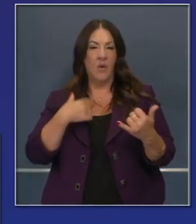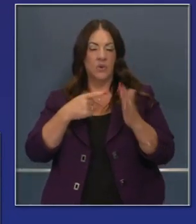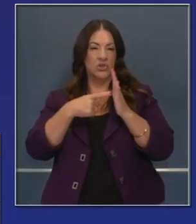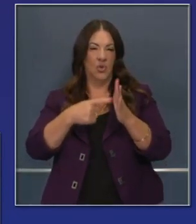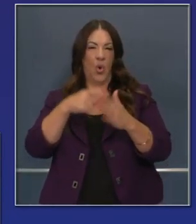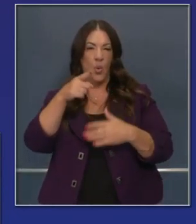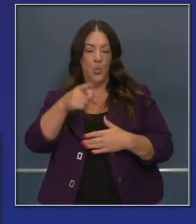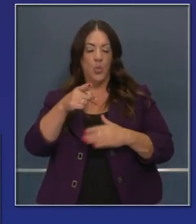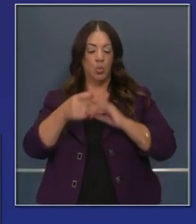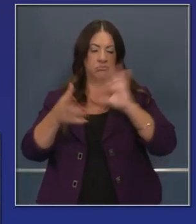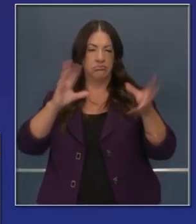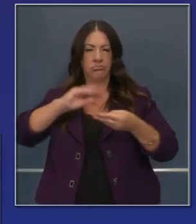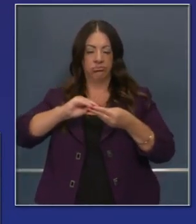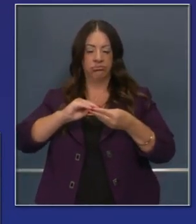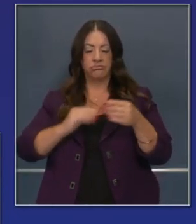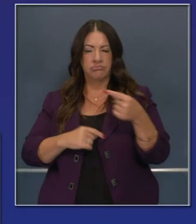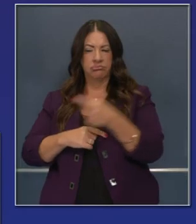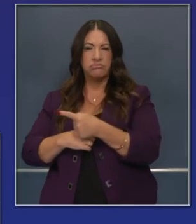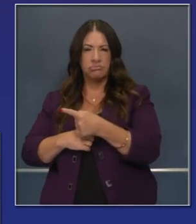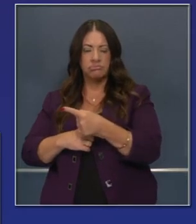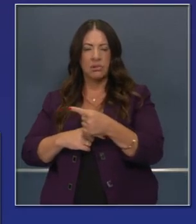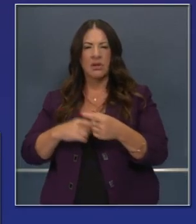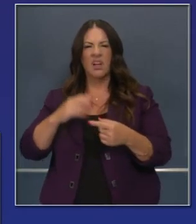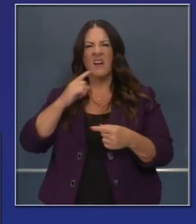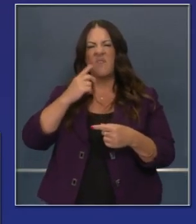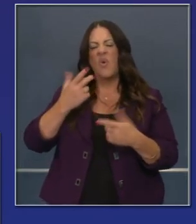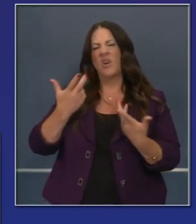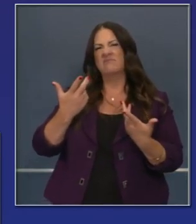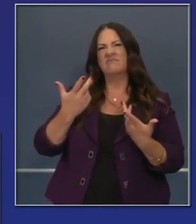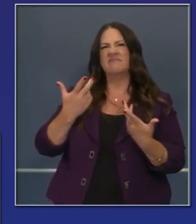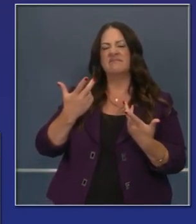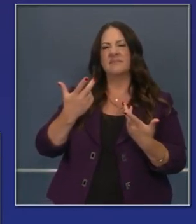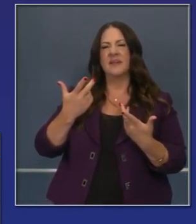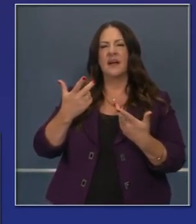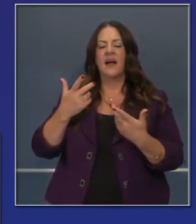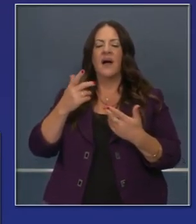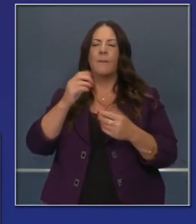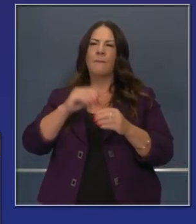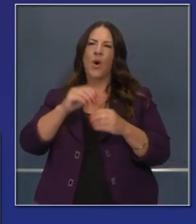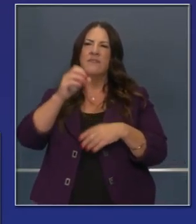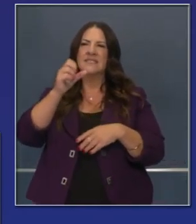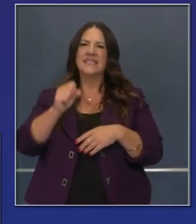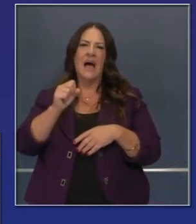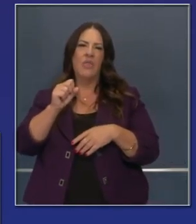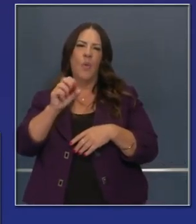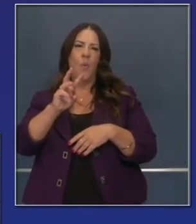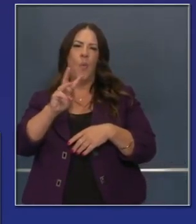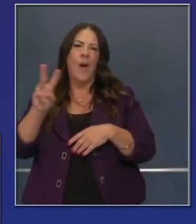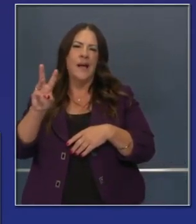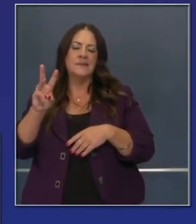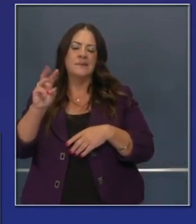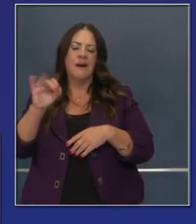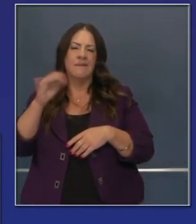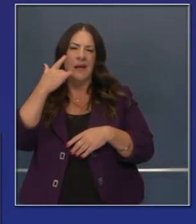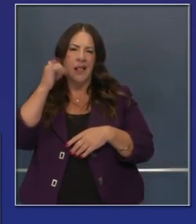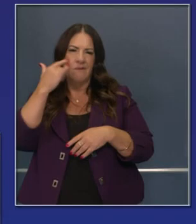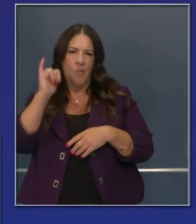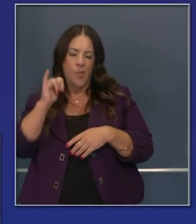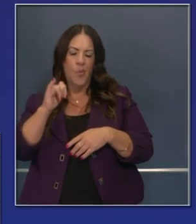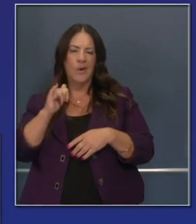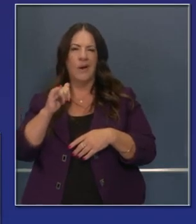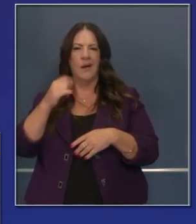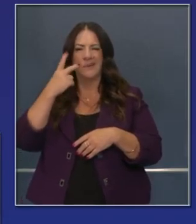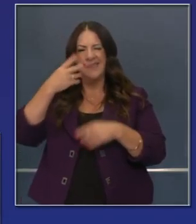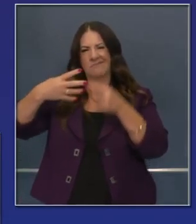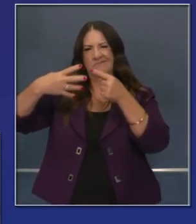Y esto es a lo que nos referimos como el área central, más al norte de California.